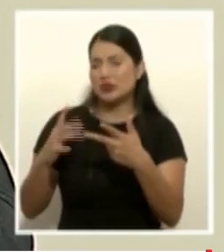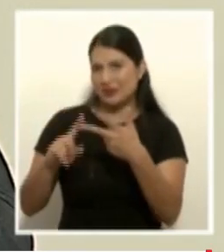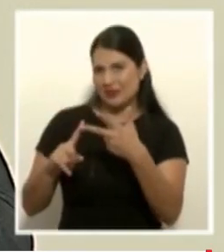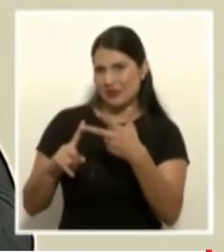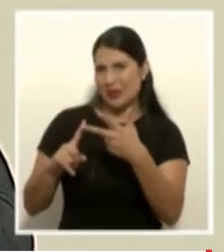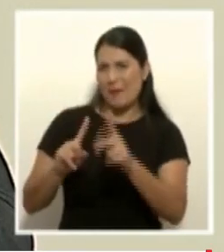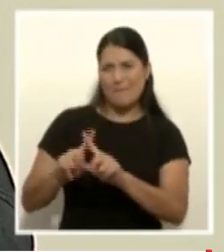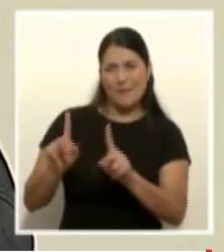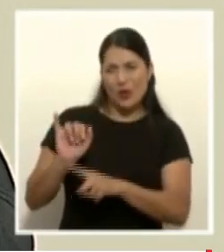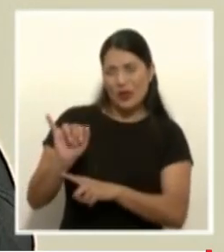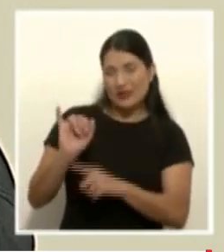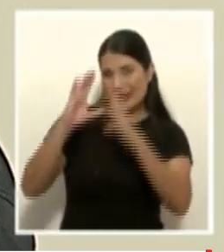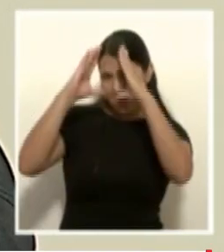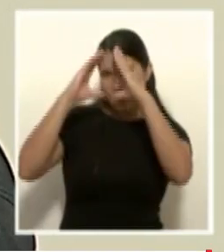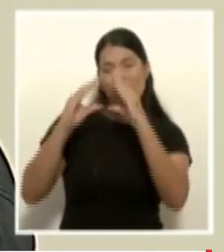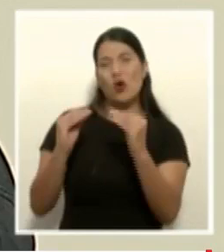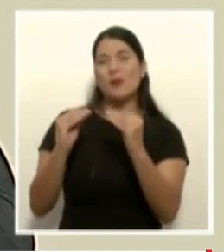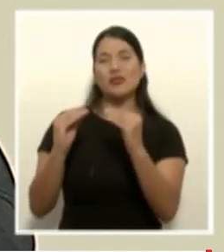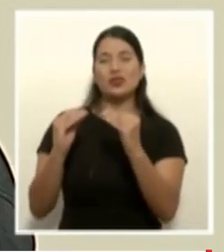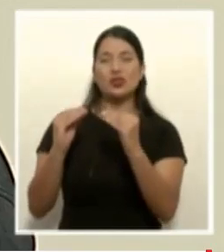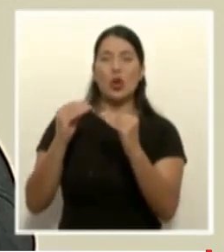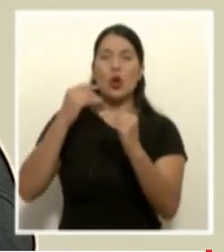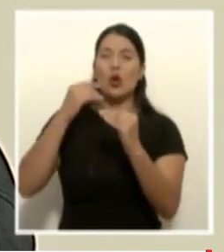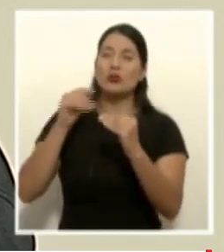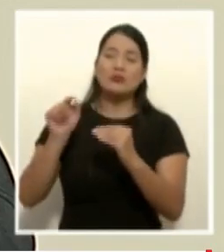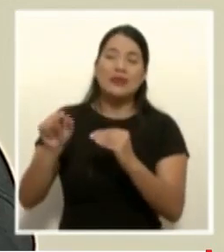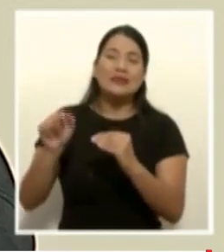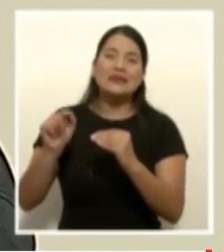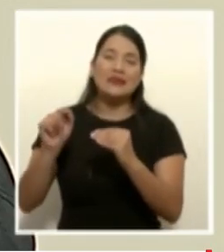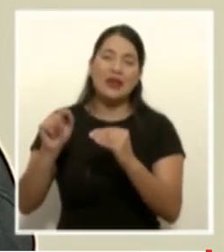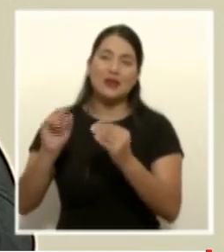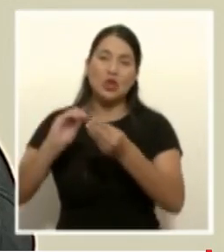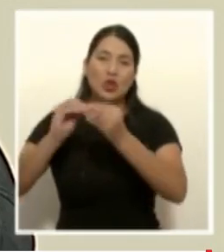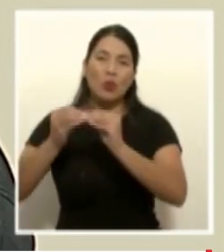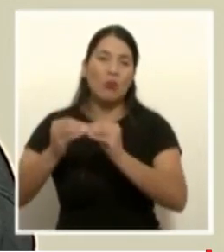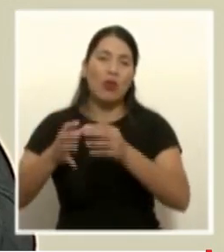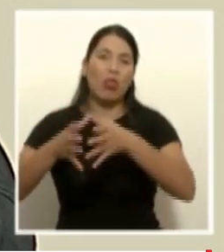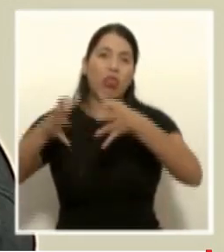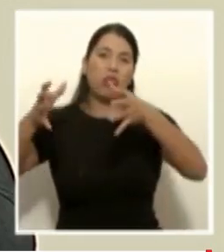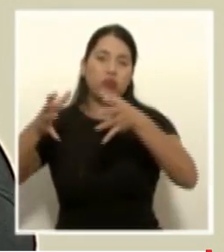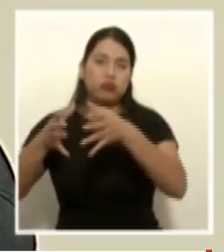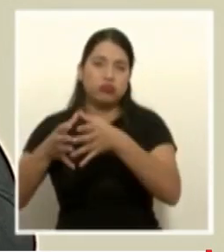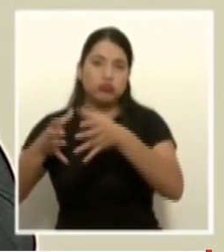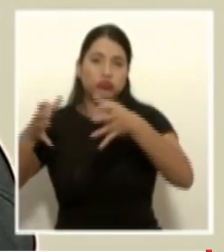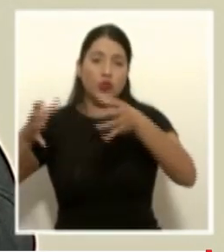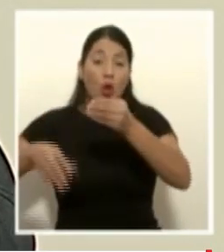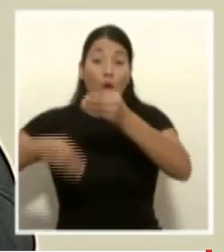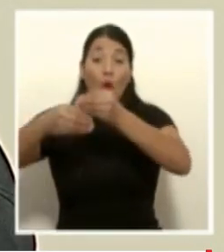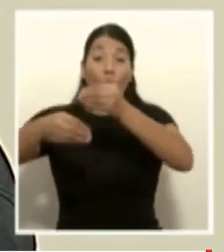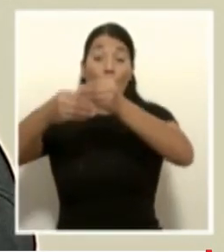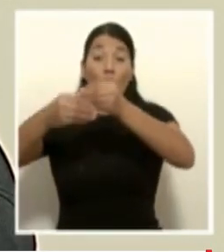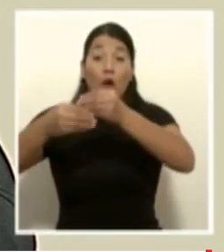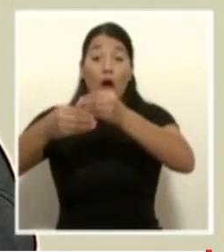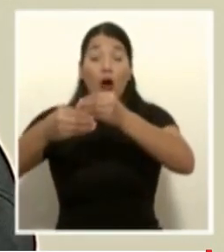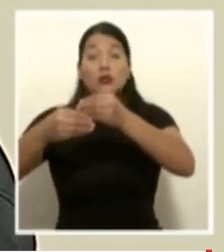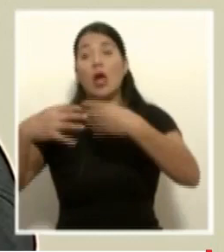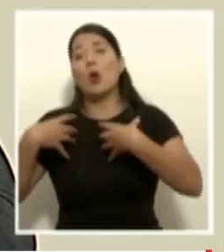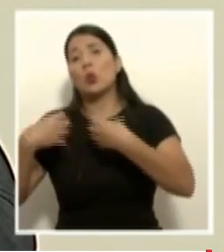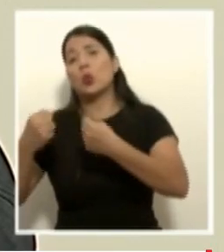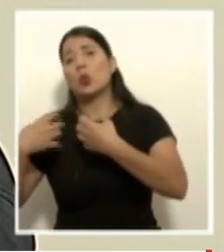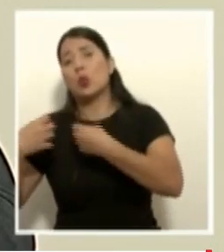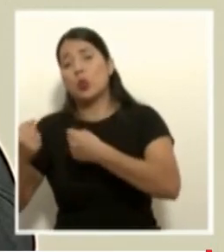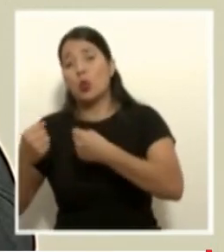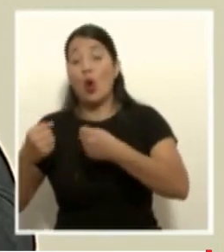realidad por la logística, como yo lo he explicado, que está cambiando constantemente, hay muchas personas que se catalogan como sospechosos en un momento, rapidito ya